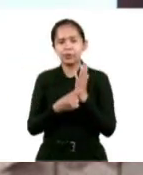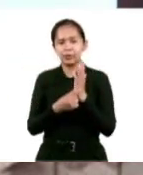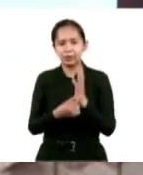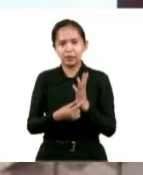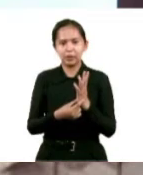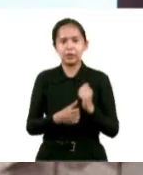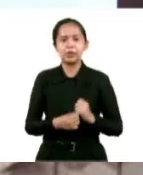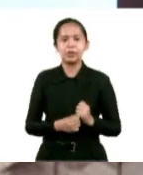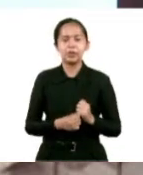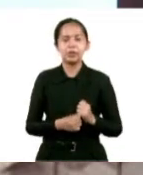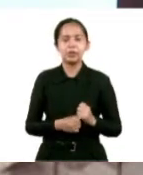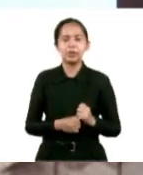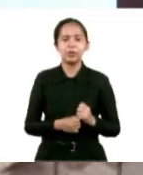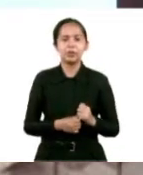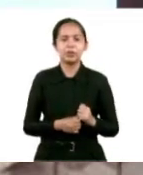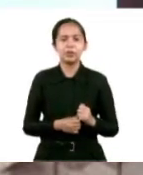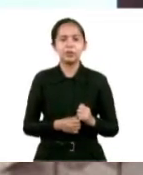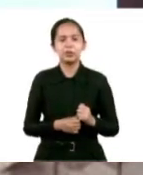una